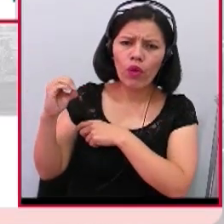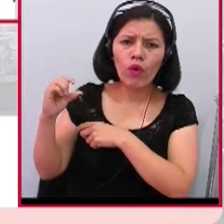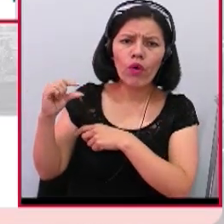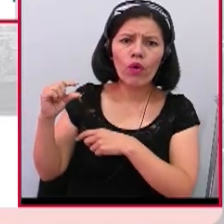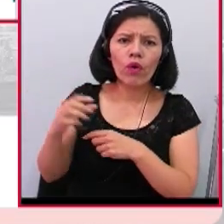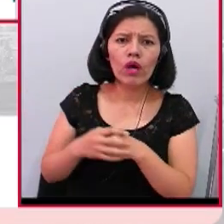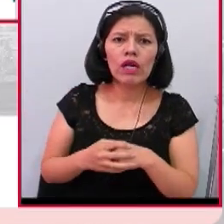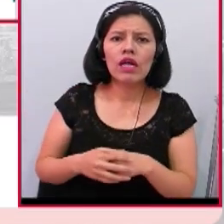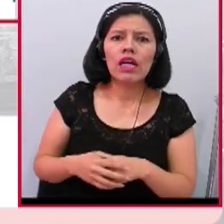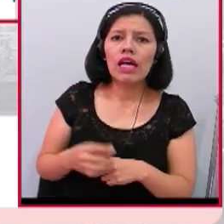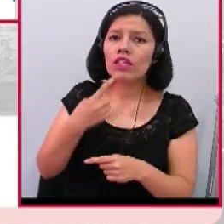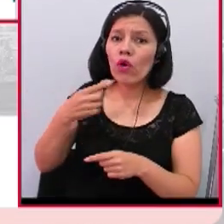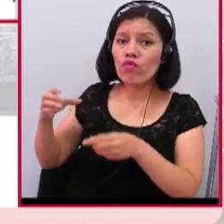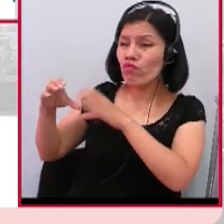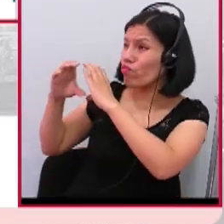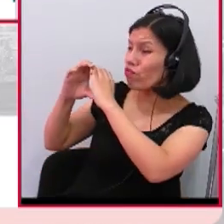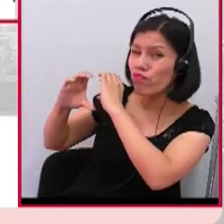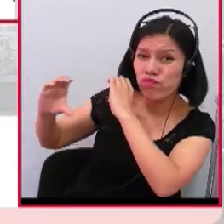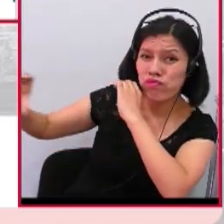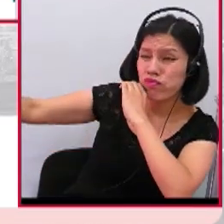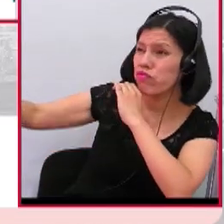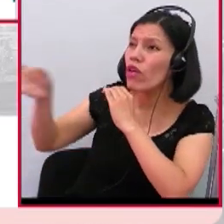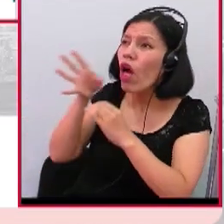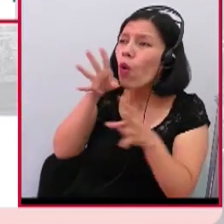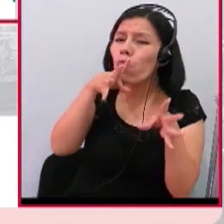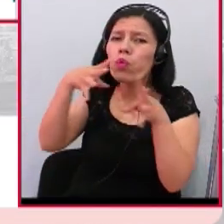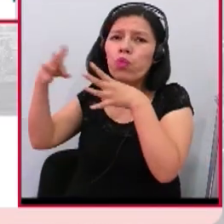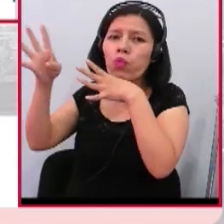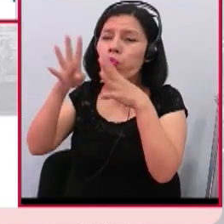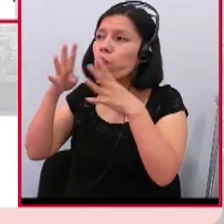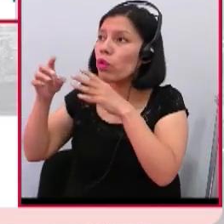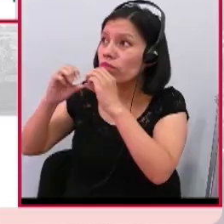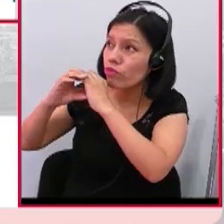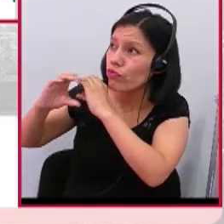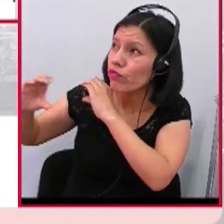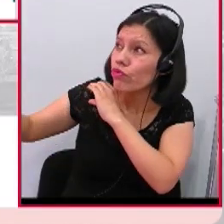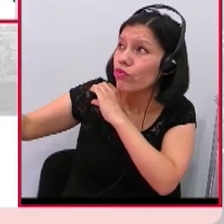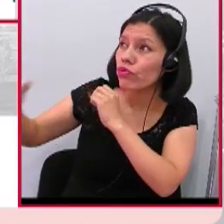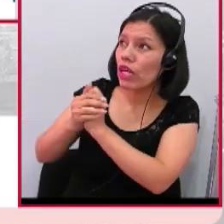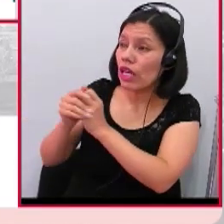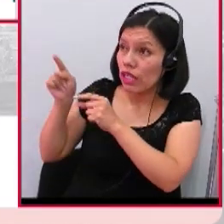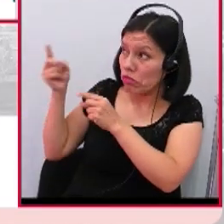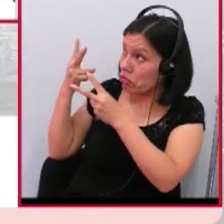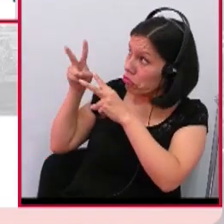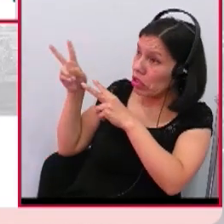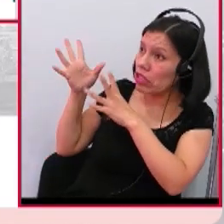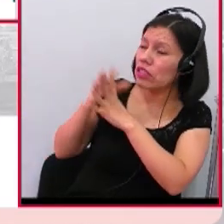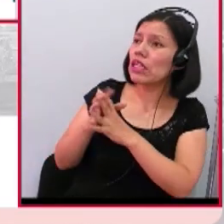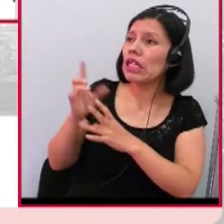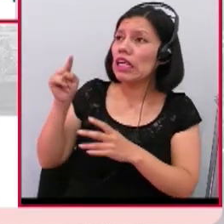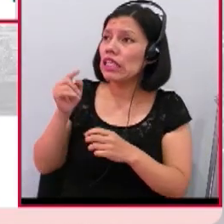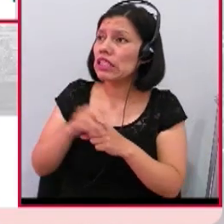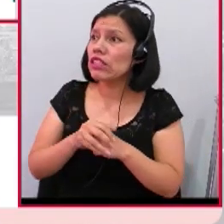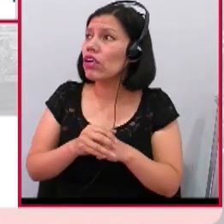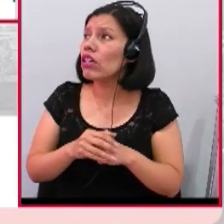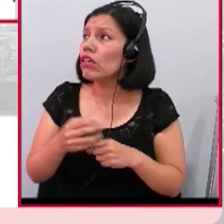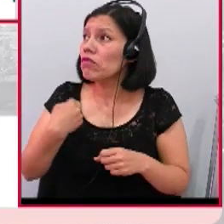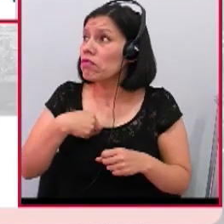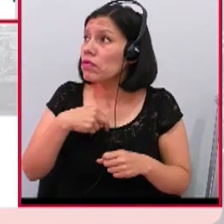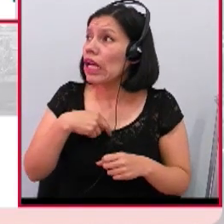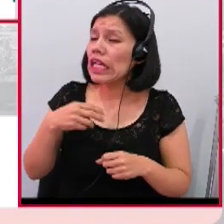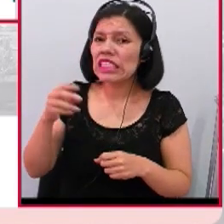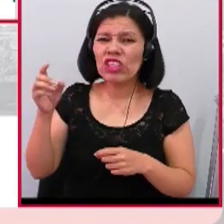aire. ¿Y qué hemos hecho? ¿No? Esto nos basamos en 6 puntos. El control óptico es una tecnología sueca que nos venden a todas las fundiciones del mundo para